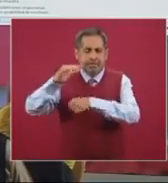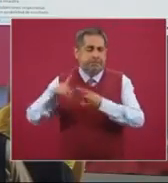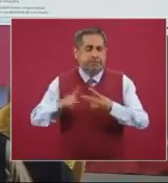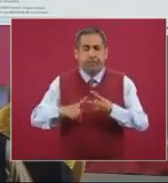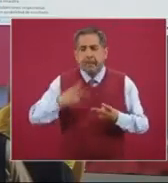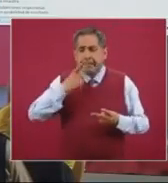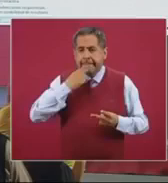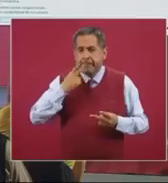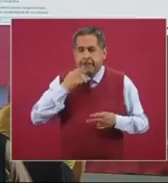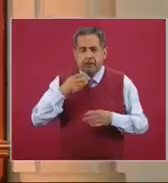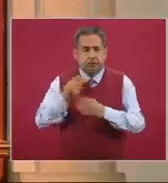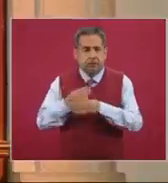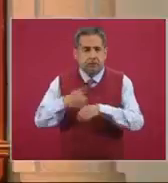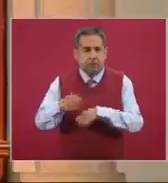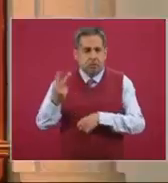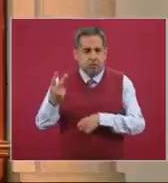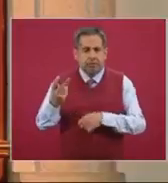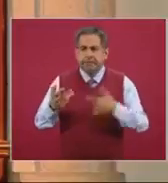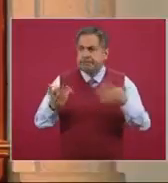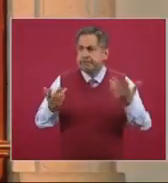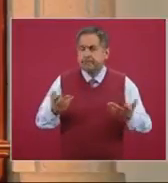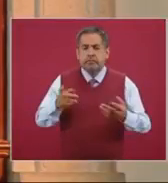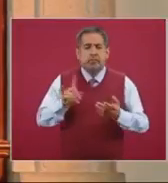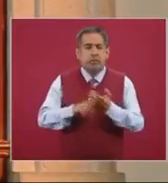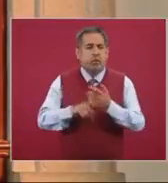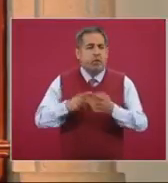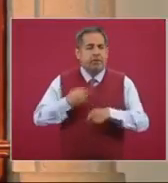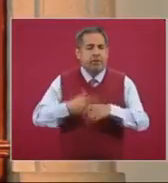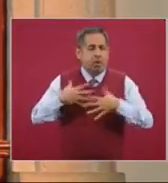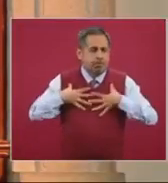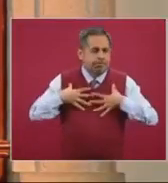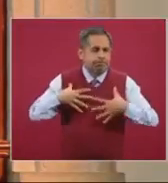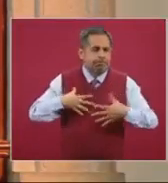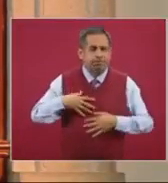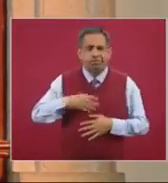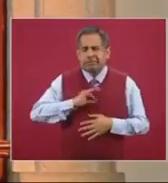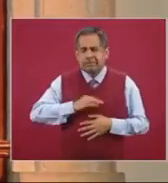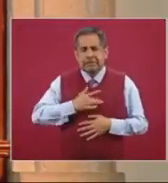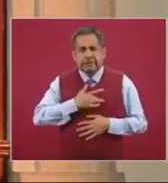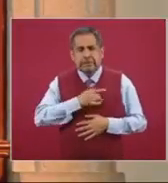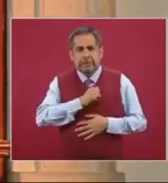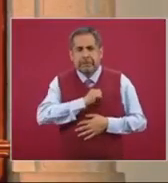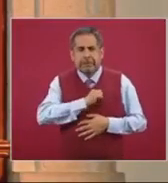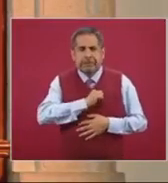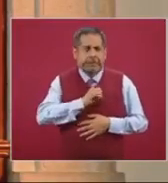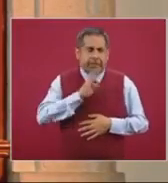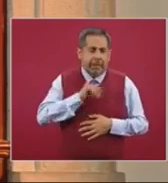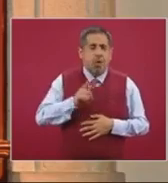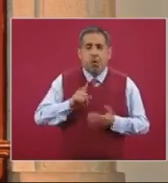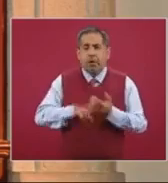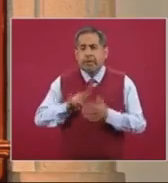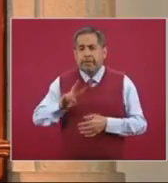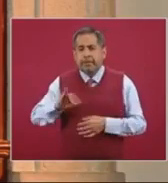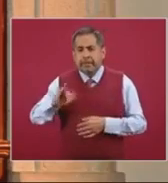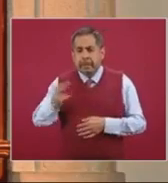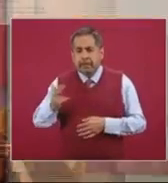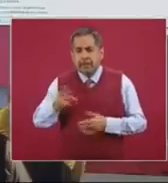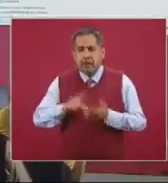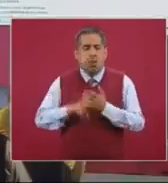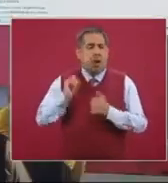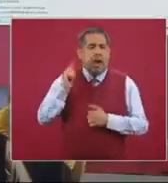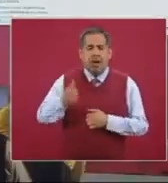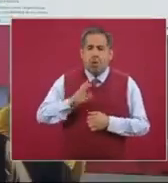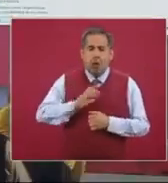diabetes mellitus, o tienen enfermedad pulmonar o cardíaca crónica, o viven con VIH, o padecen algún tipo